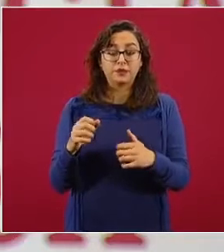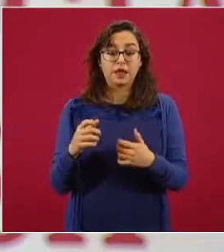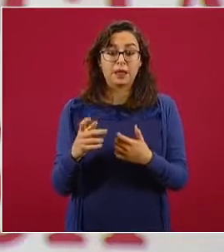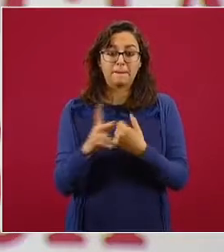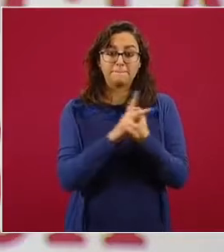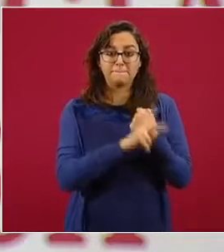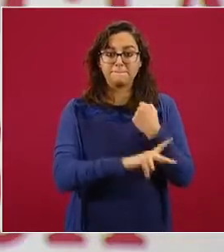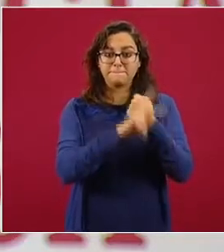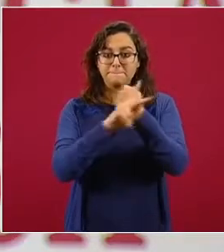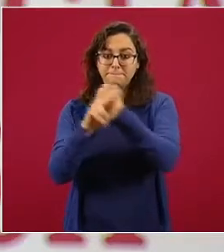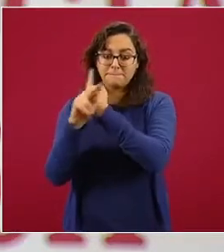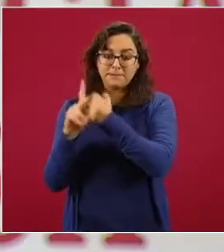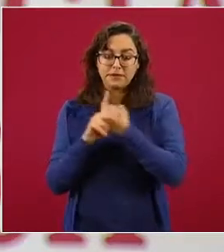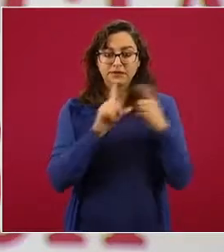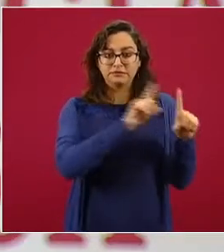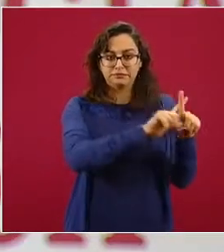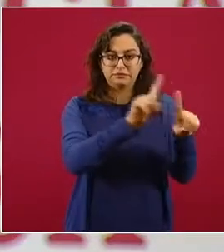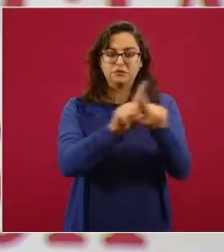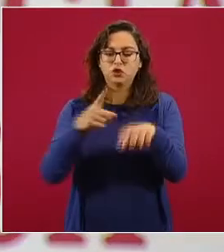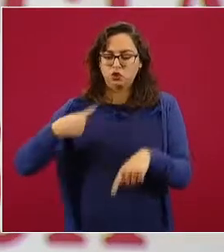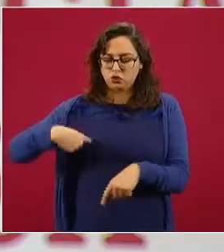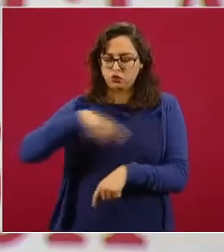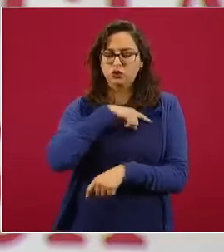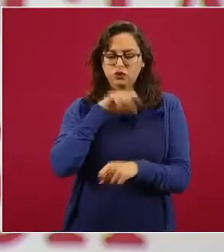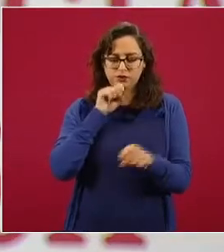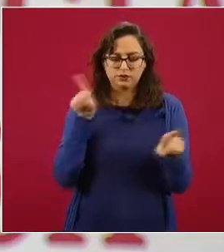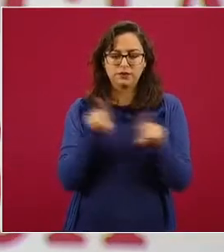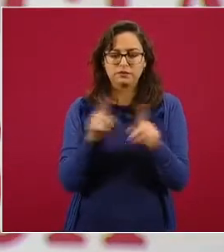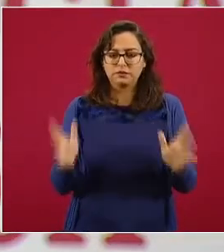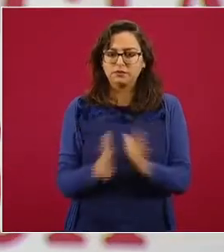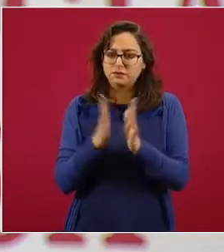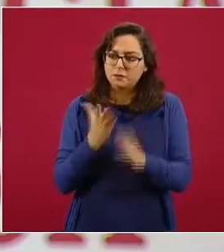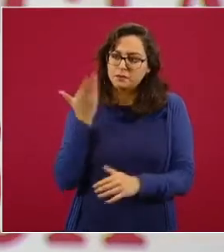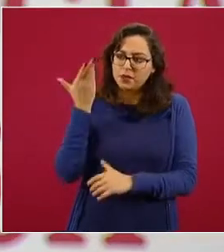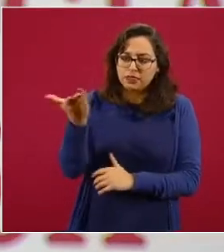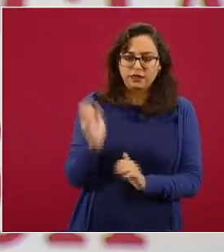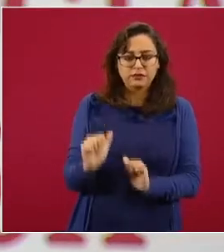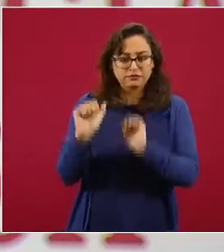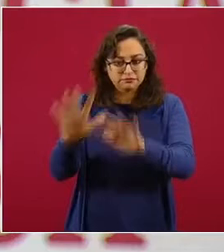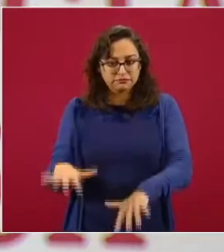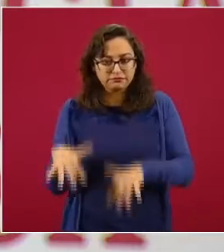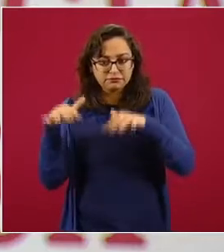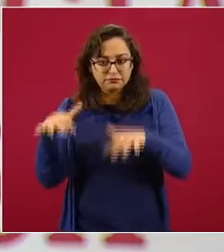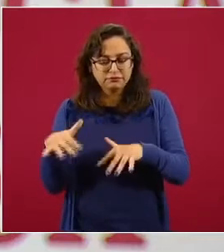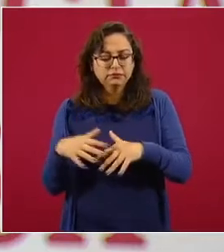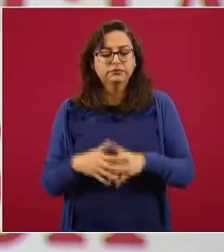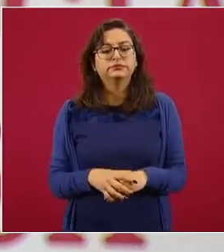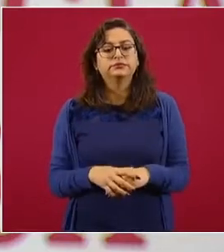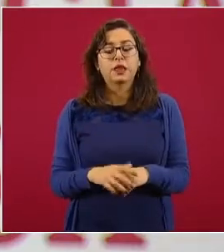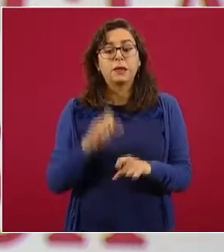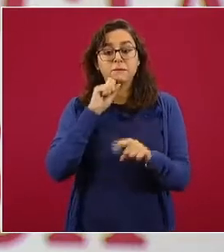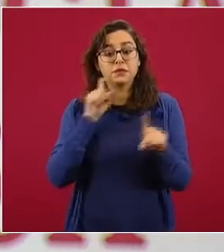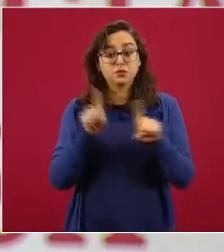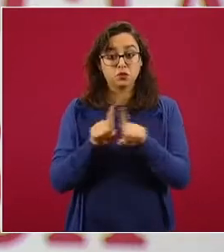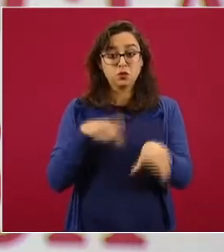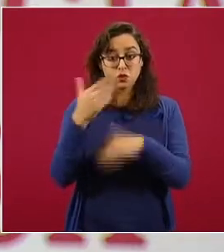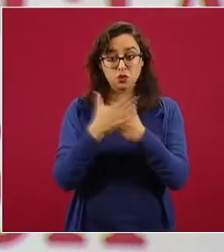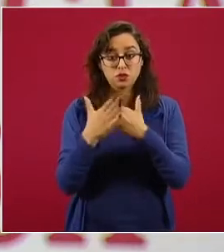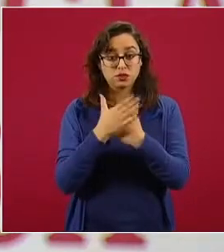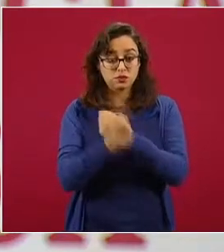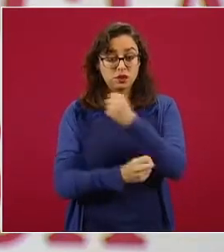No Alineados, en la que desde luego nosotros participaremos, y también se está valorando el que en 2021, si